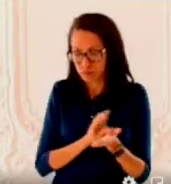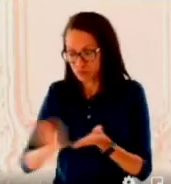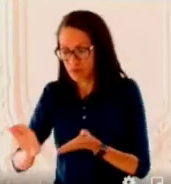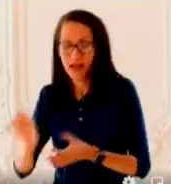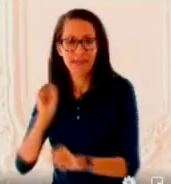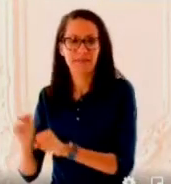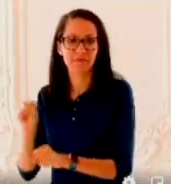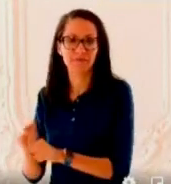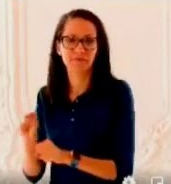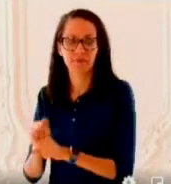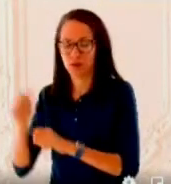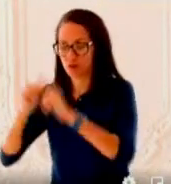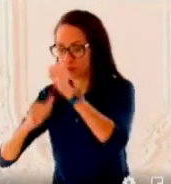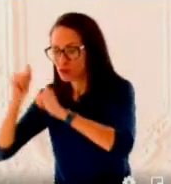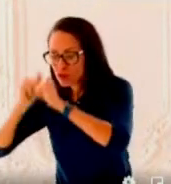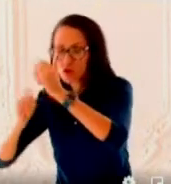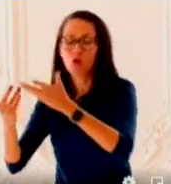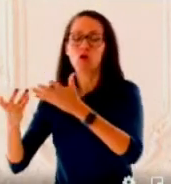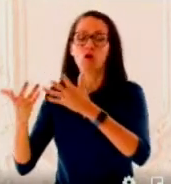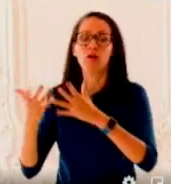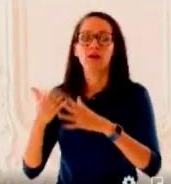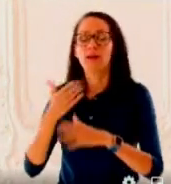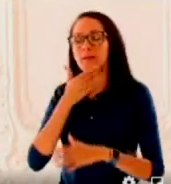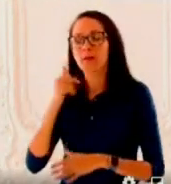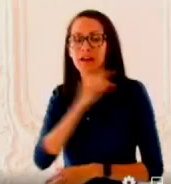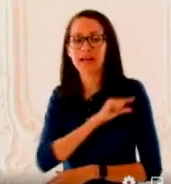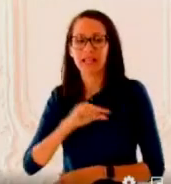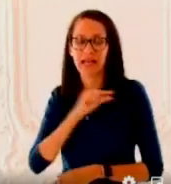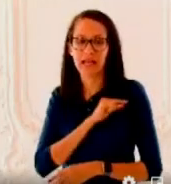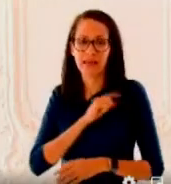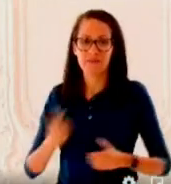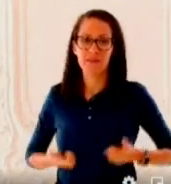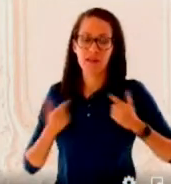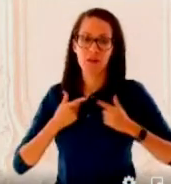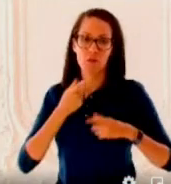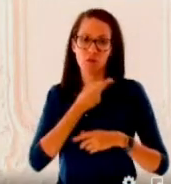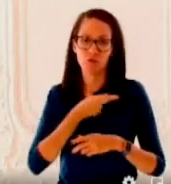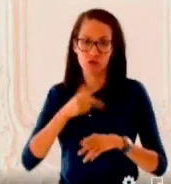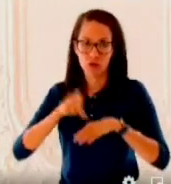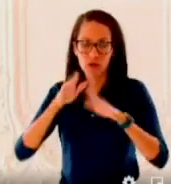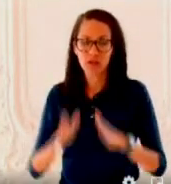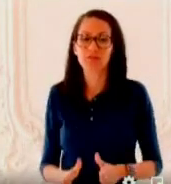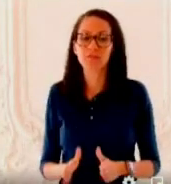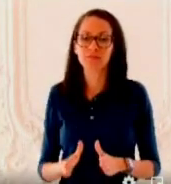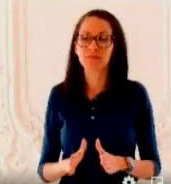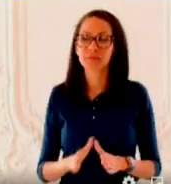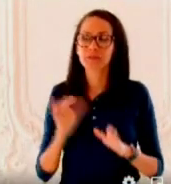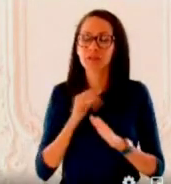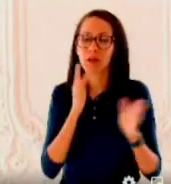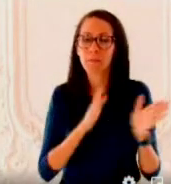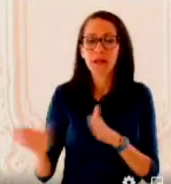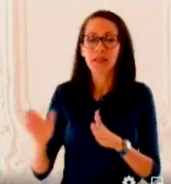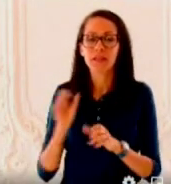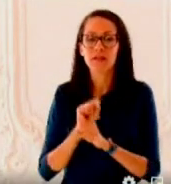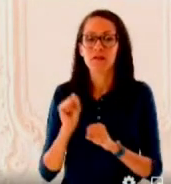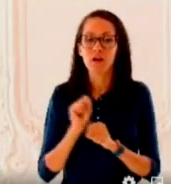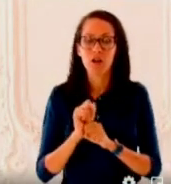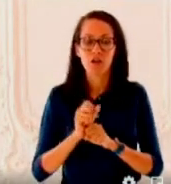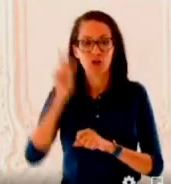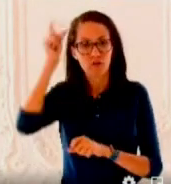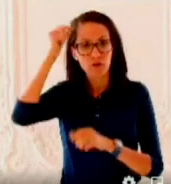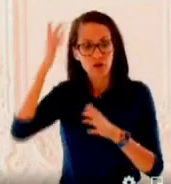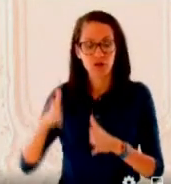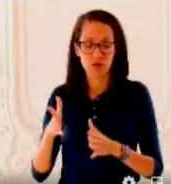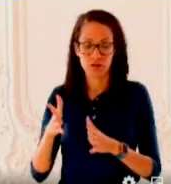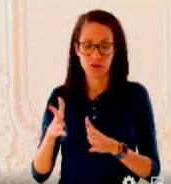construcción, en que mejore la calidad de vida de todos los puertorriqueños y que se logre el plan de trabajo del gobernador en que se transforme la isla con